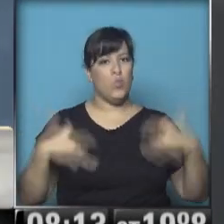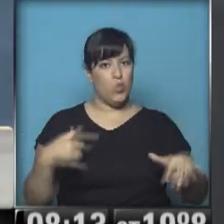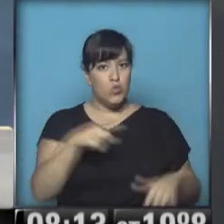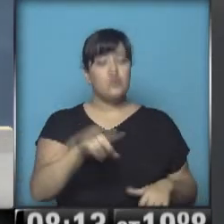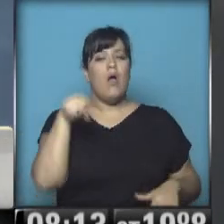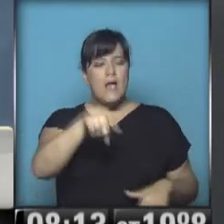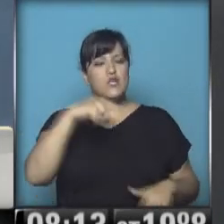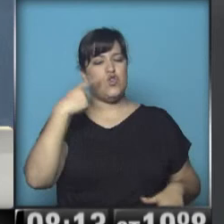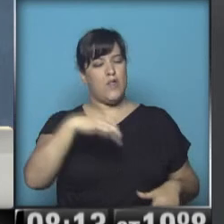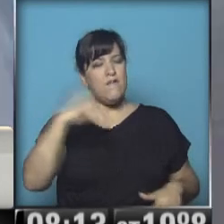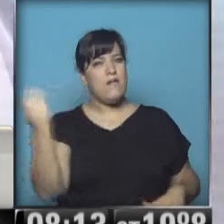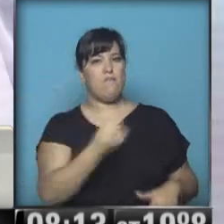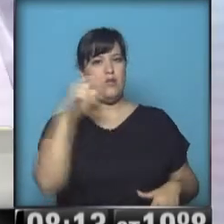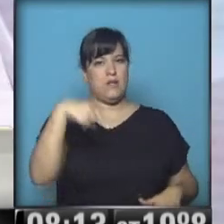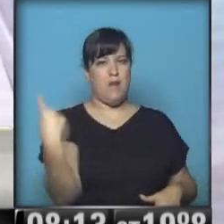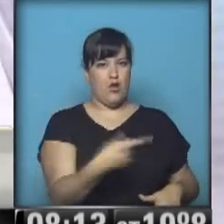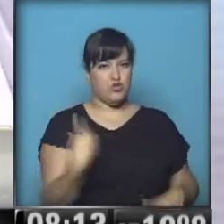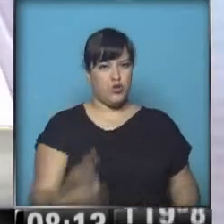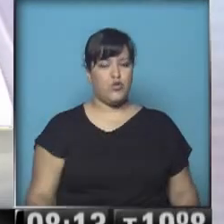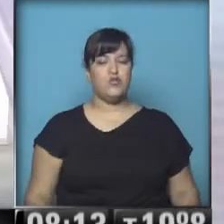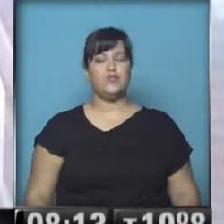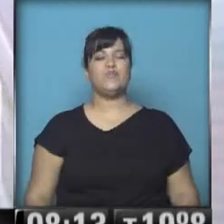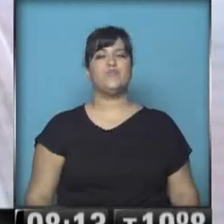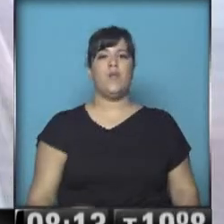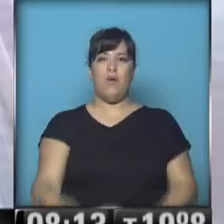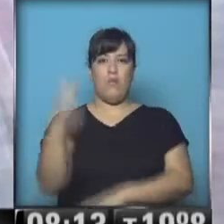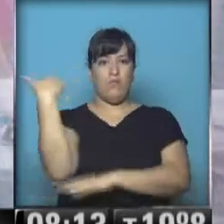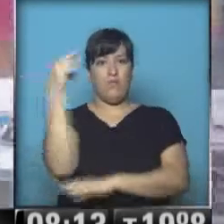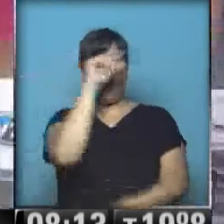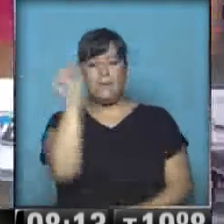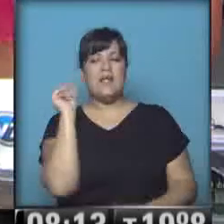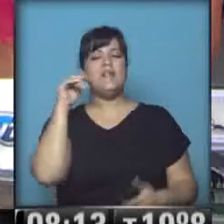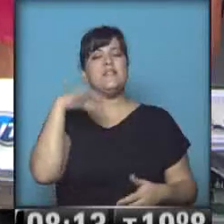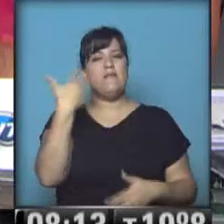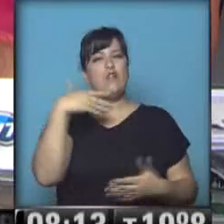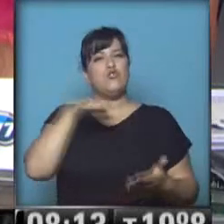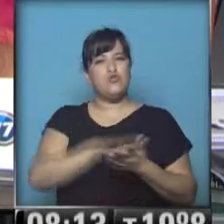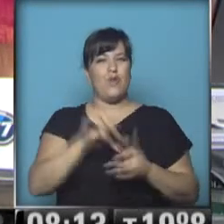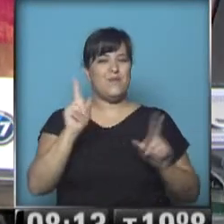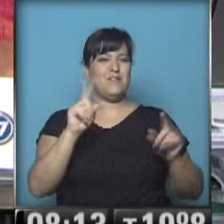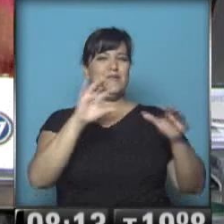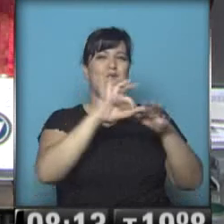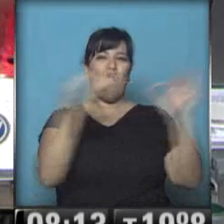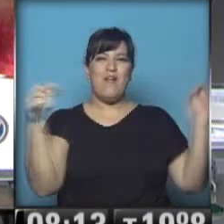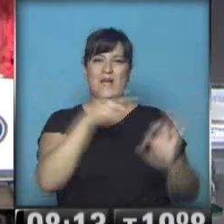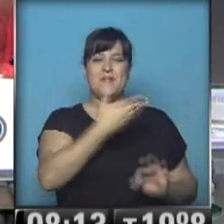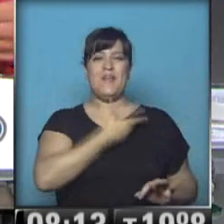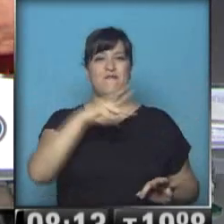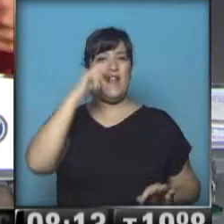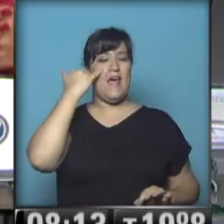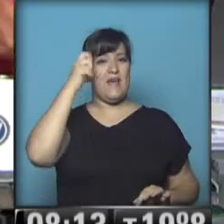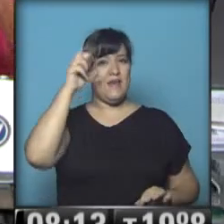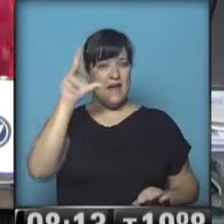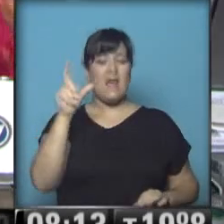que nosotros tenemos que valorar jorge capitanich refiriéndose en particular a los dichos de freire dijo el gobierno el